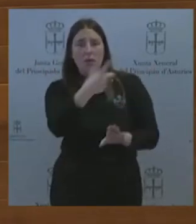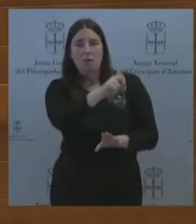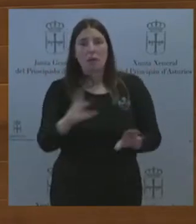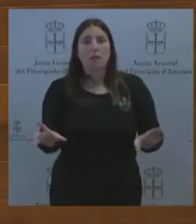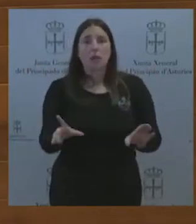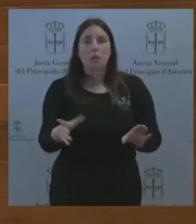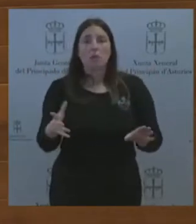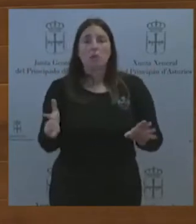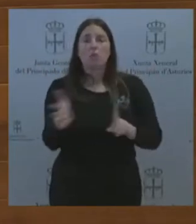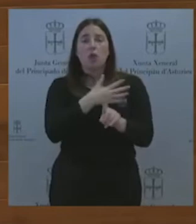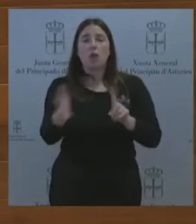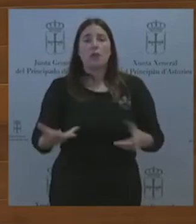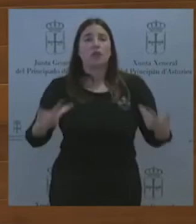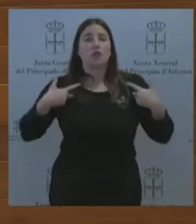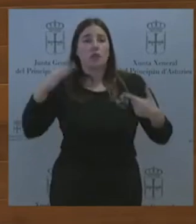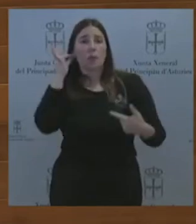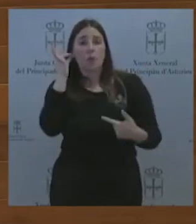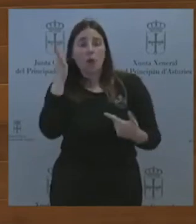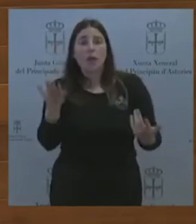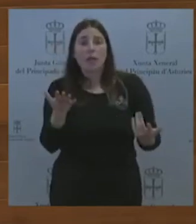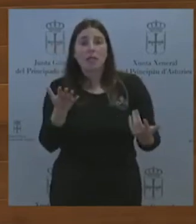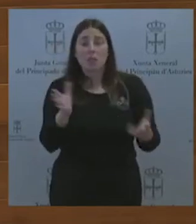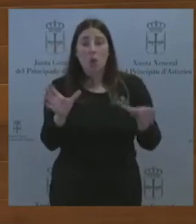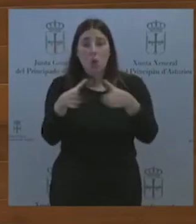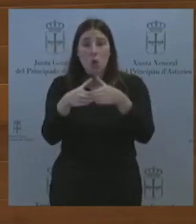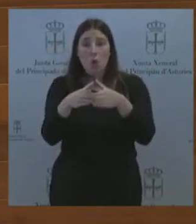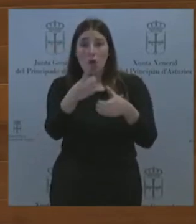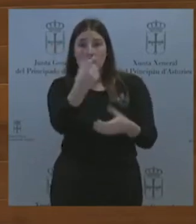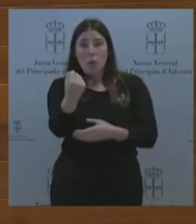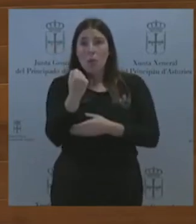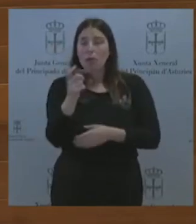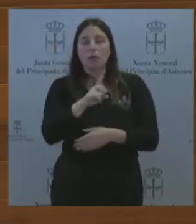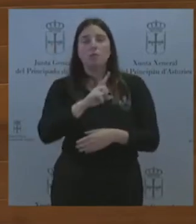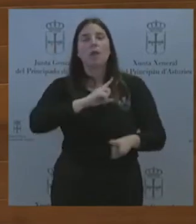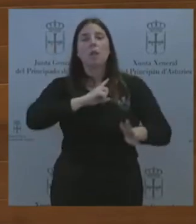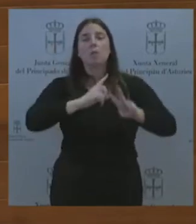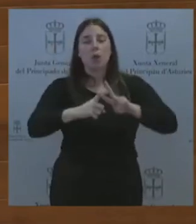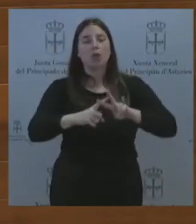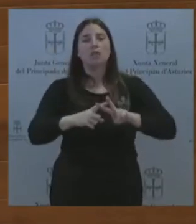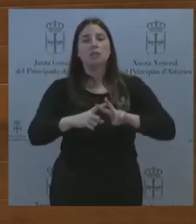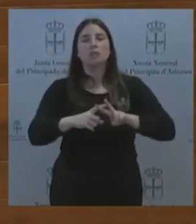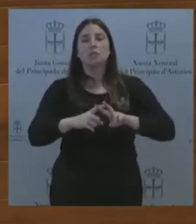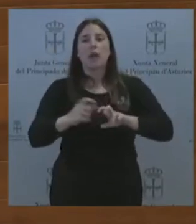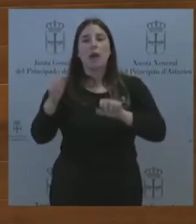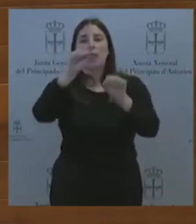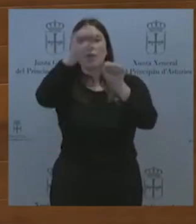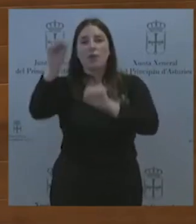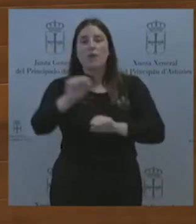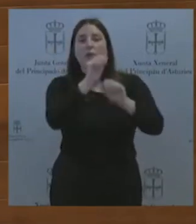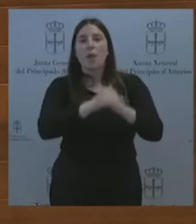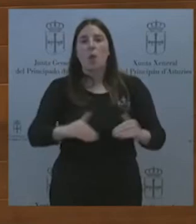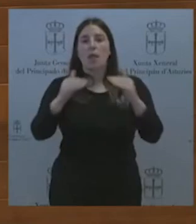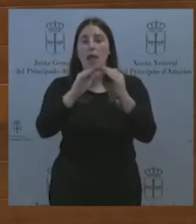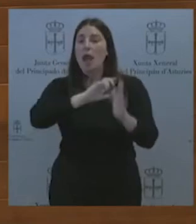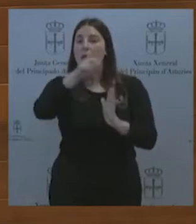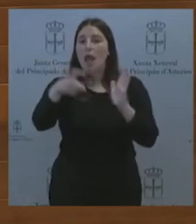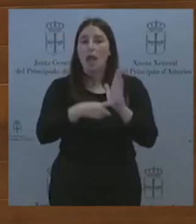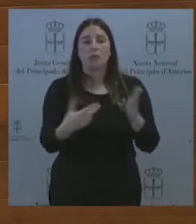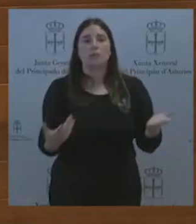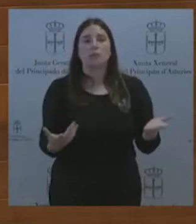partido que defiende la igualdad ante la ley, estamos en contra de cualquier norma, la igualdad ante la